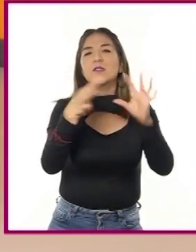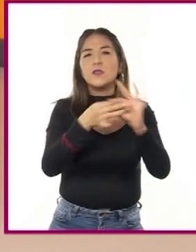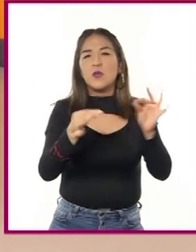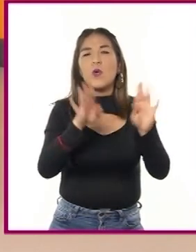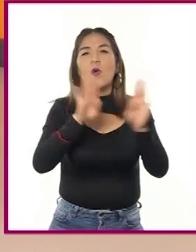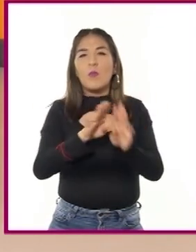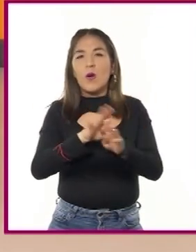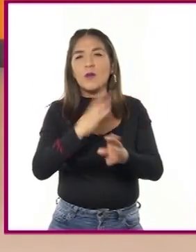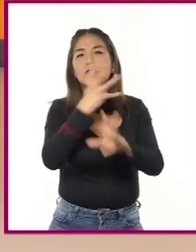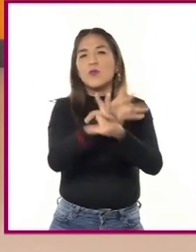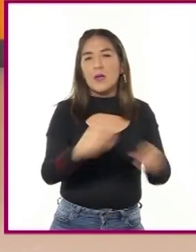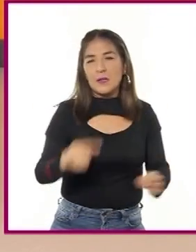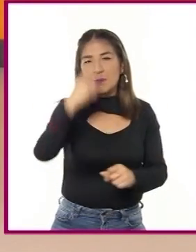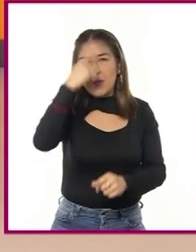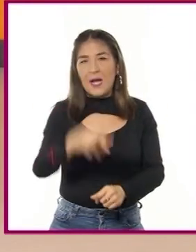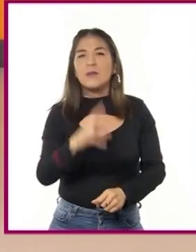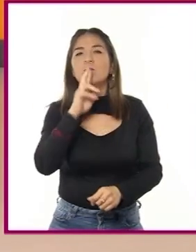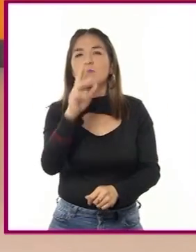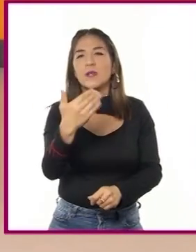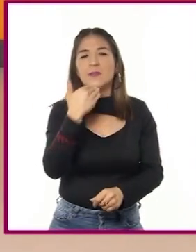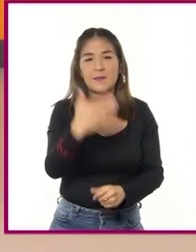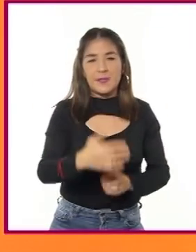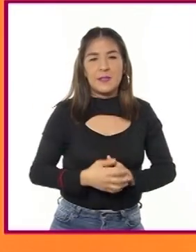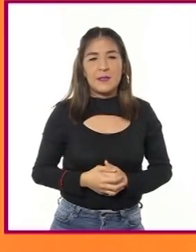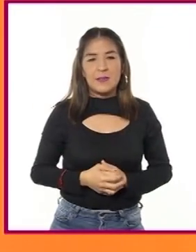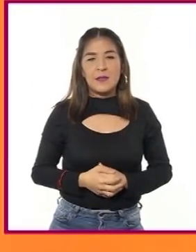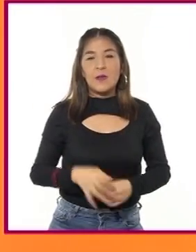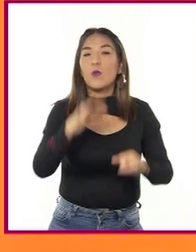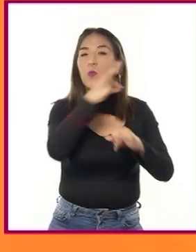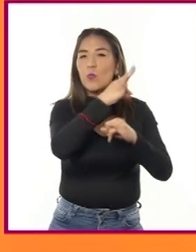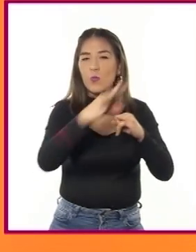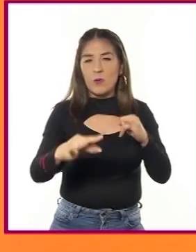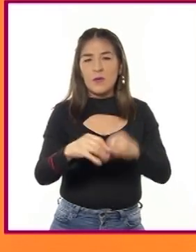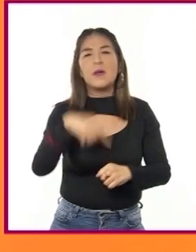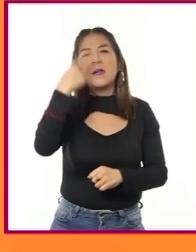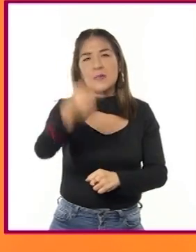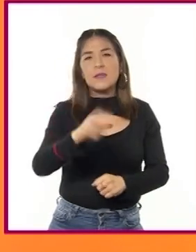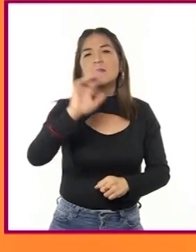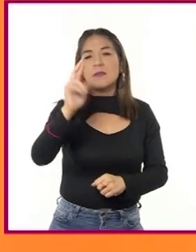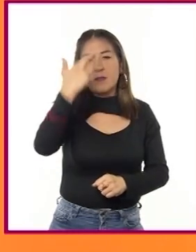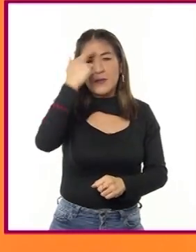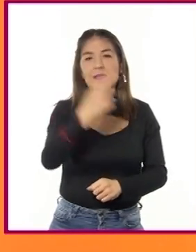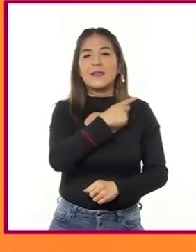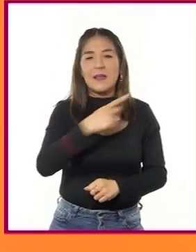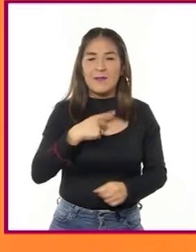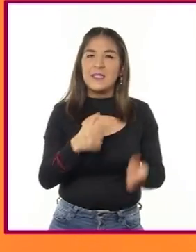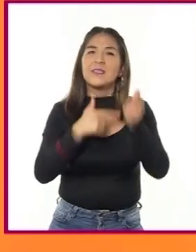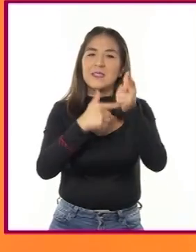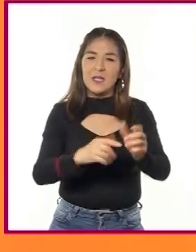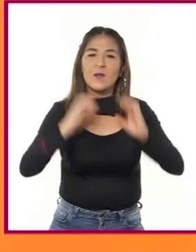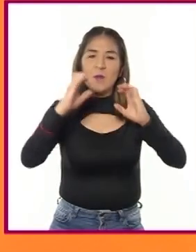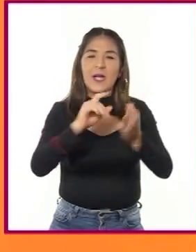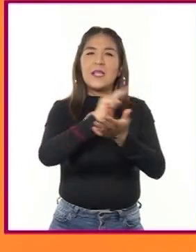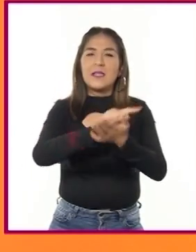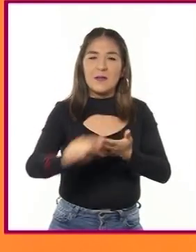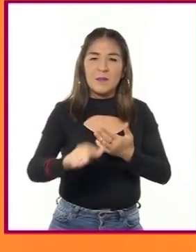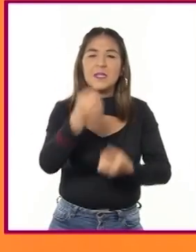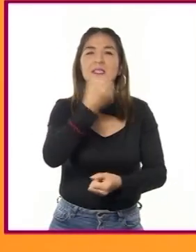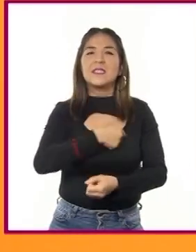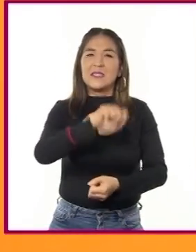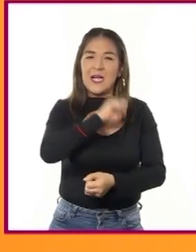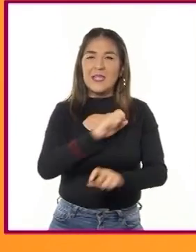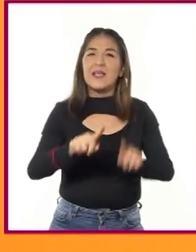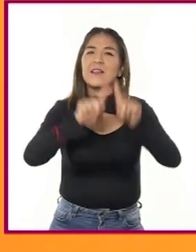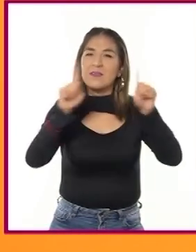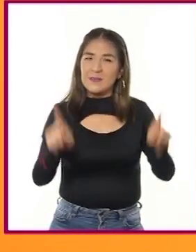de solución y su justificación. Por último, les recordamos mantener sus hábitos de higiene, mantener la sana